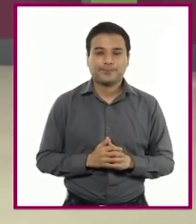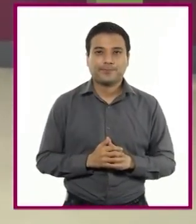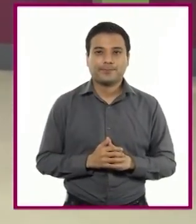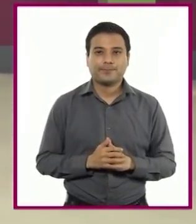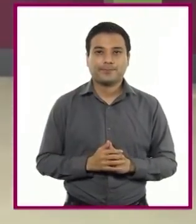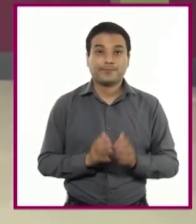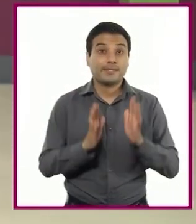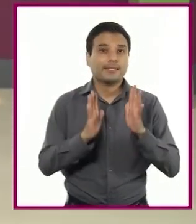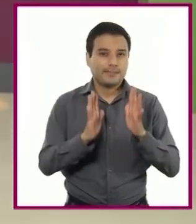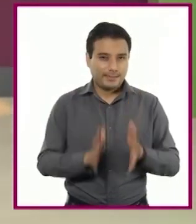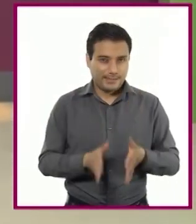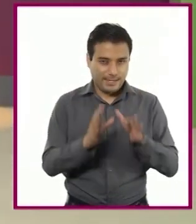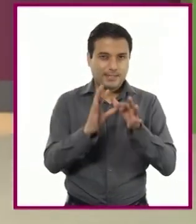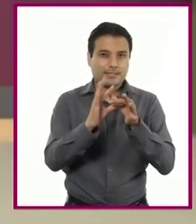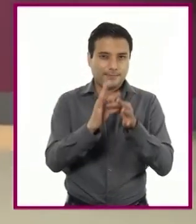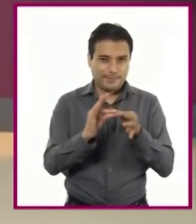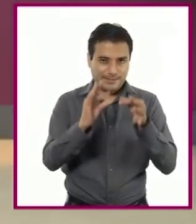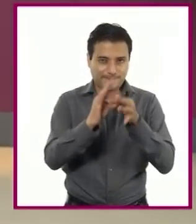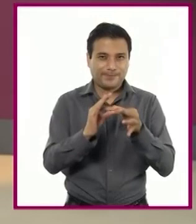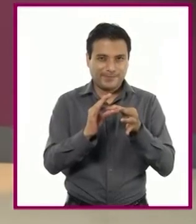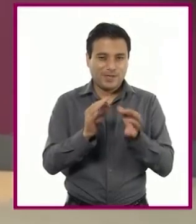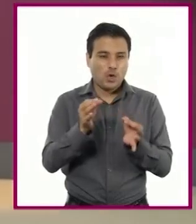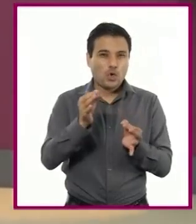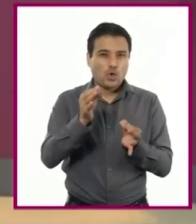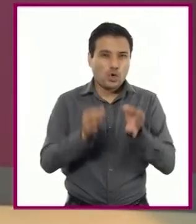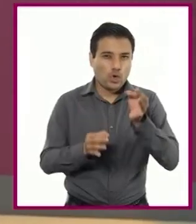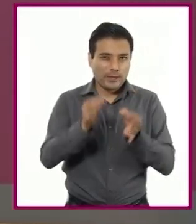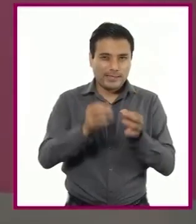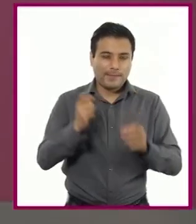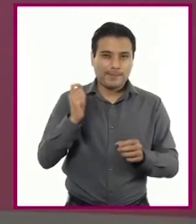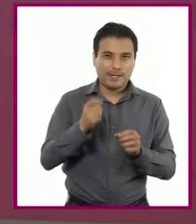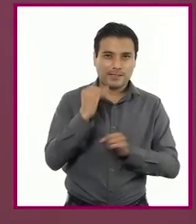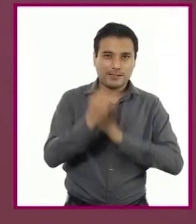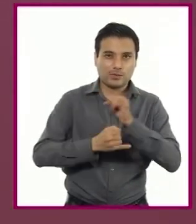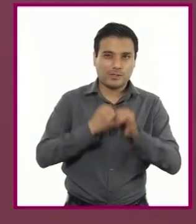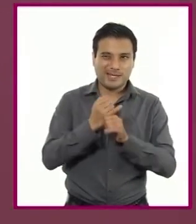Analizamos a la Corte Penal Internacional de reciente creación,